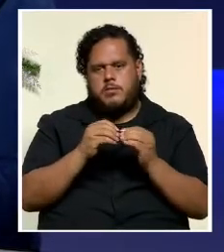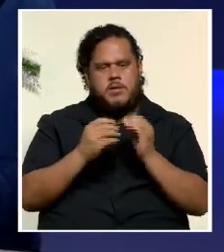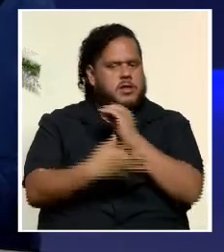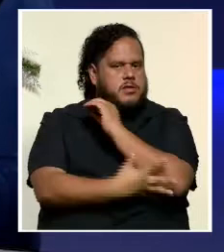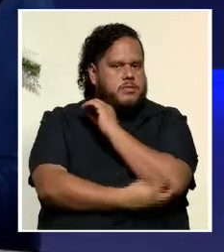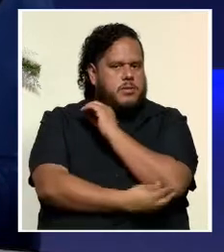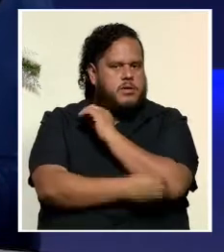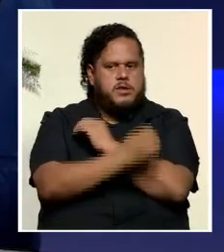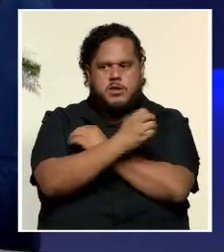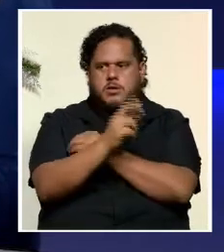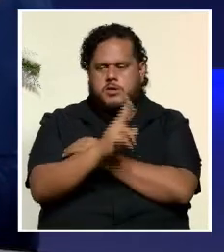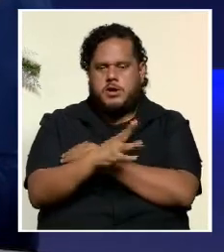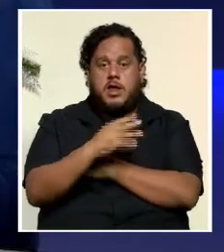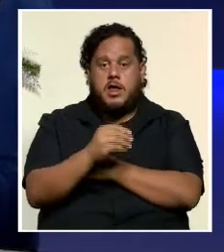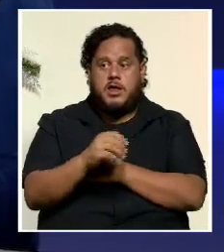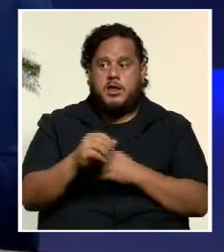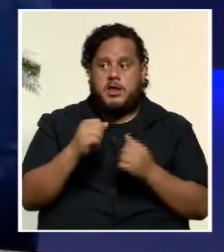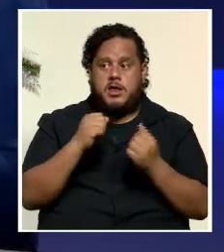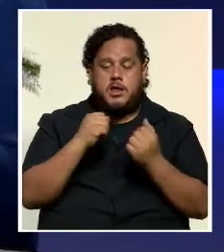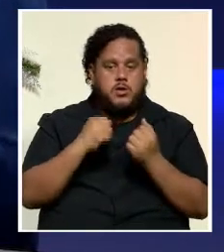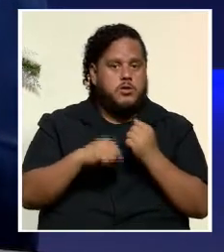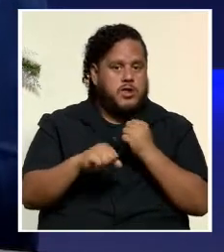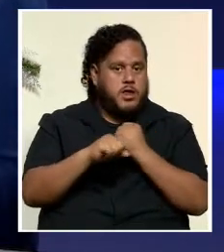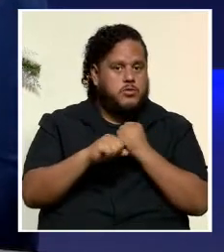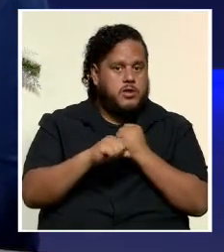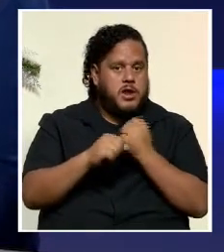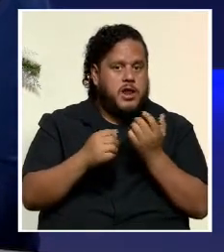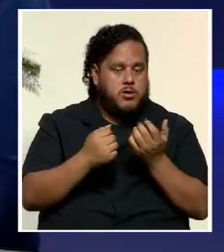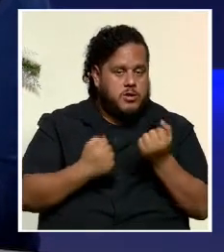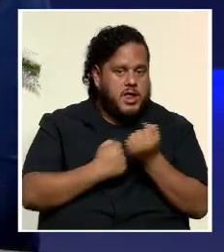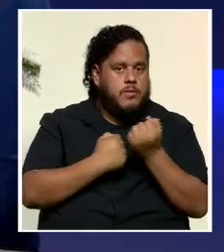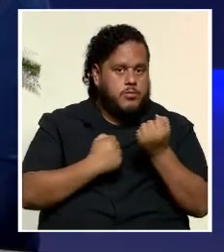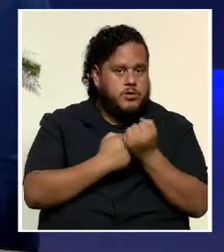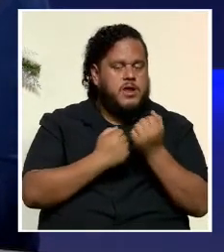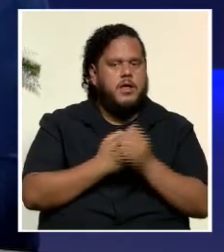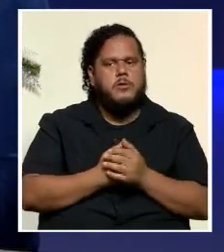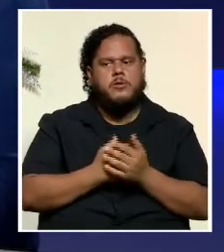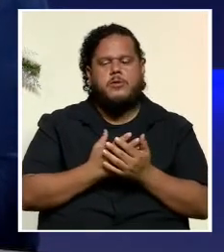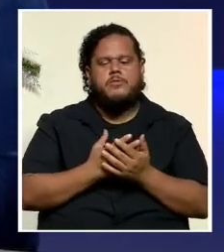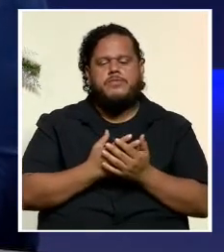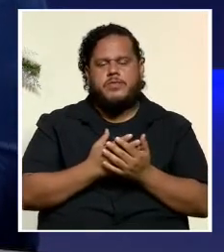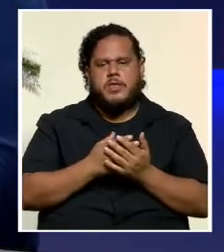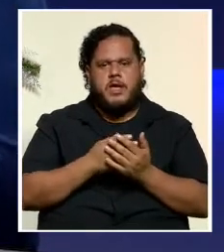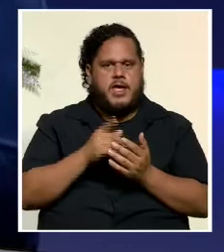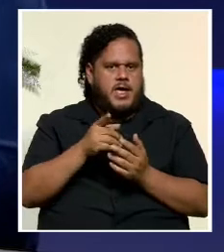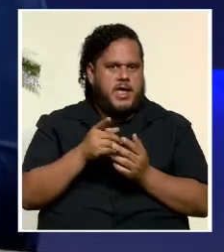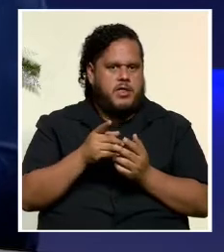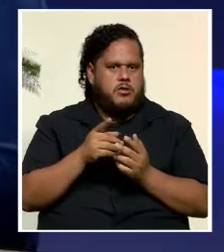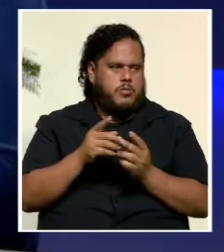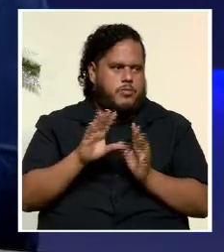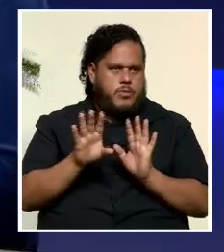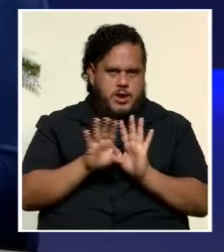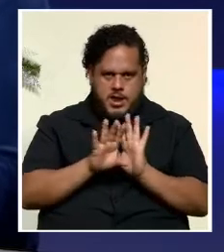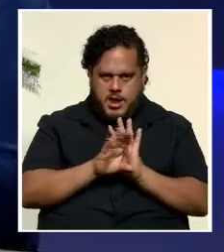Rica, y los ha tutelado. Y luego, con este reconocimiento del acceso a Internet como un derecho humano fundamental, que tiene una